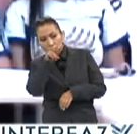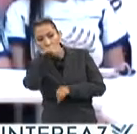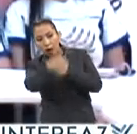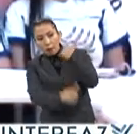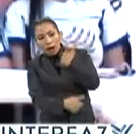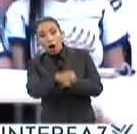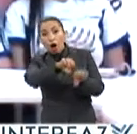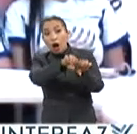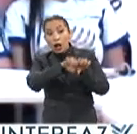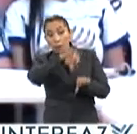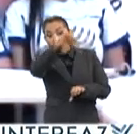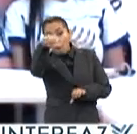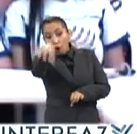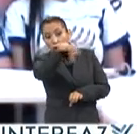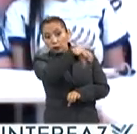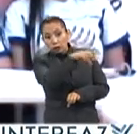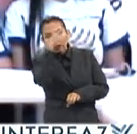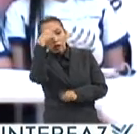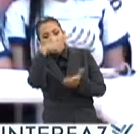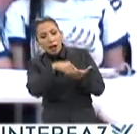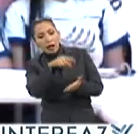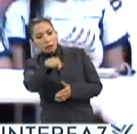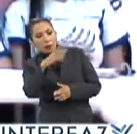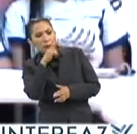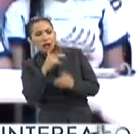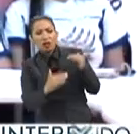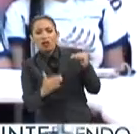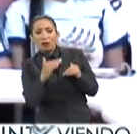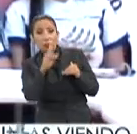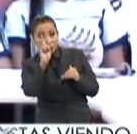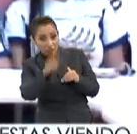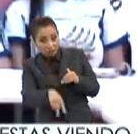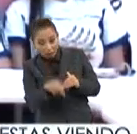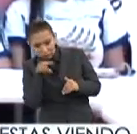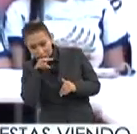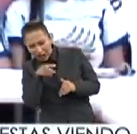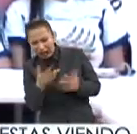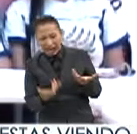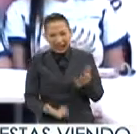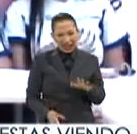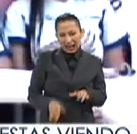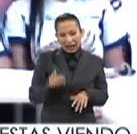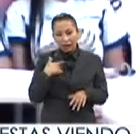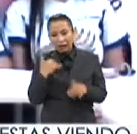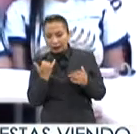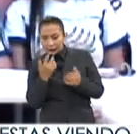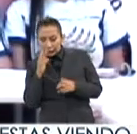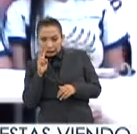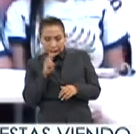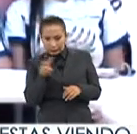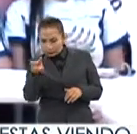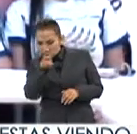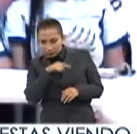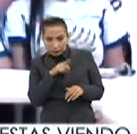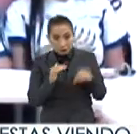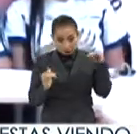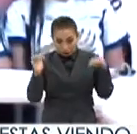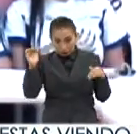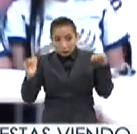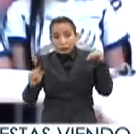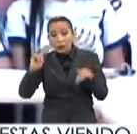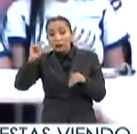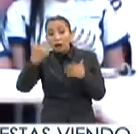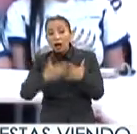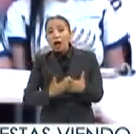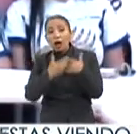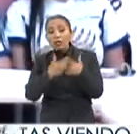compites con equipos que tú crees que son mejores que tú, pero realmente en el ámbito de